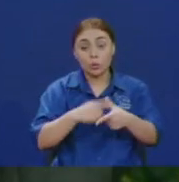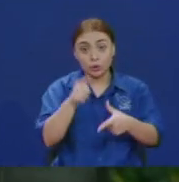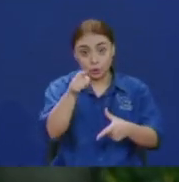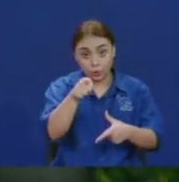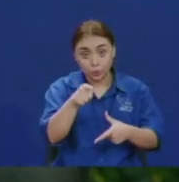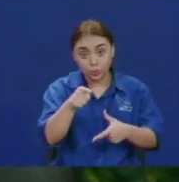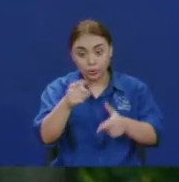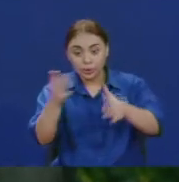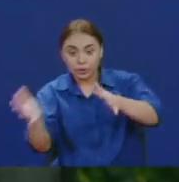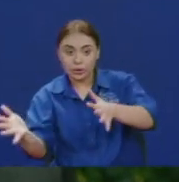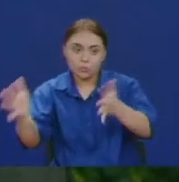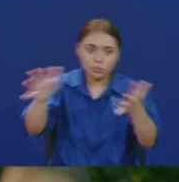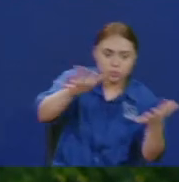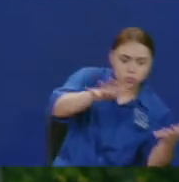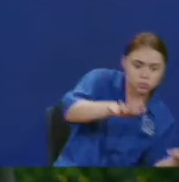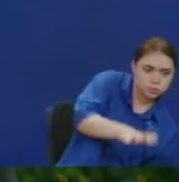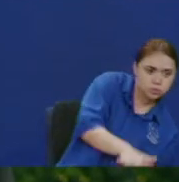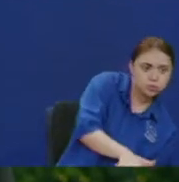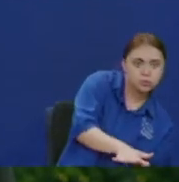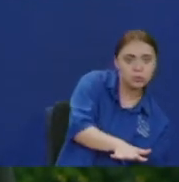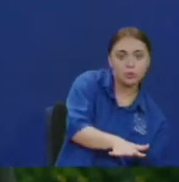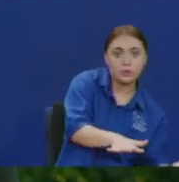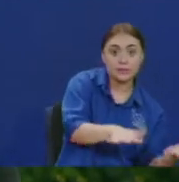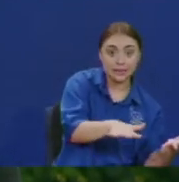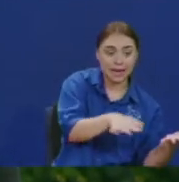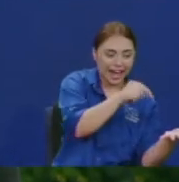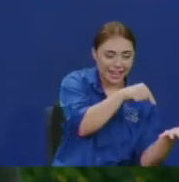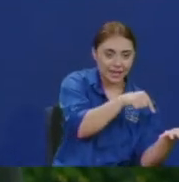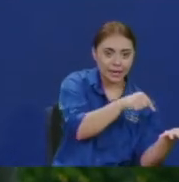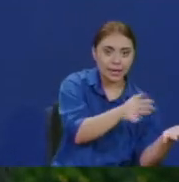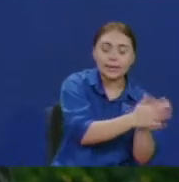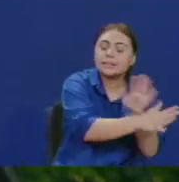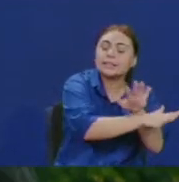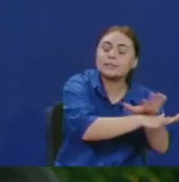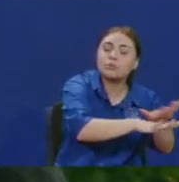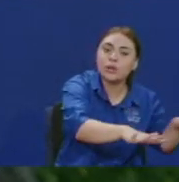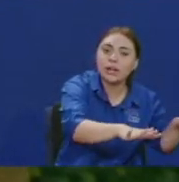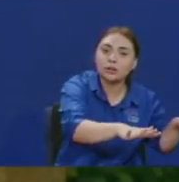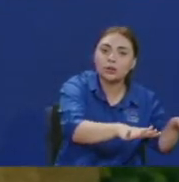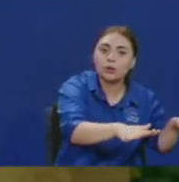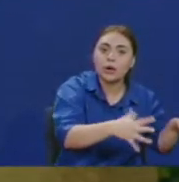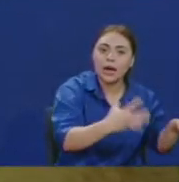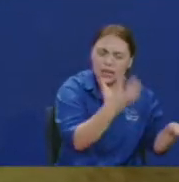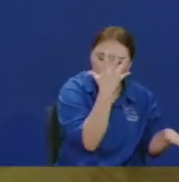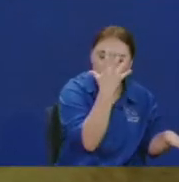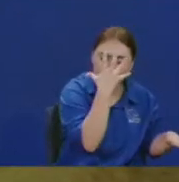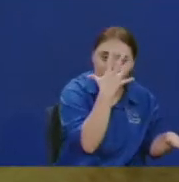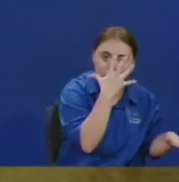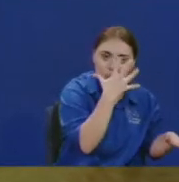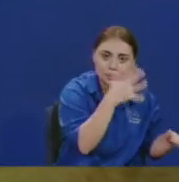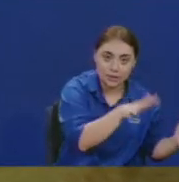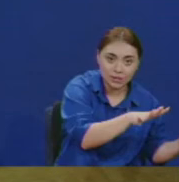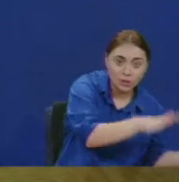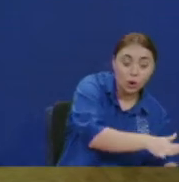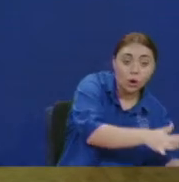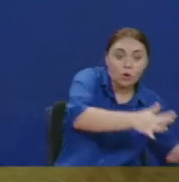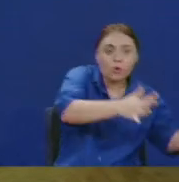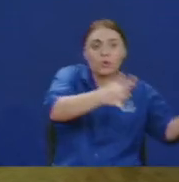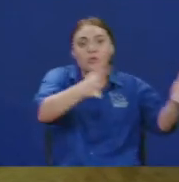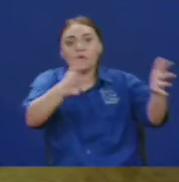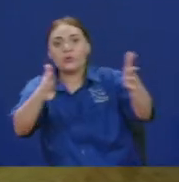te sumergen en muerte, cuando sales es resurrección. La Santa Cena, cuando te comes el pan, es